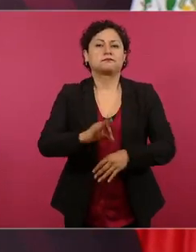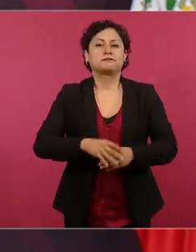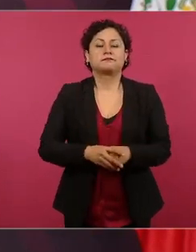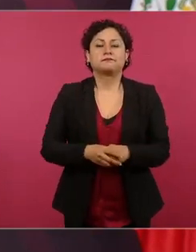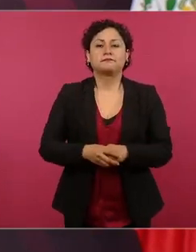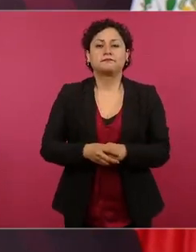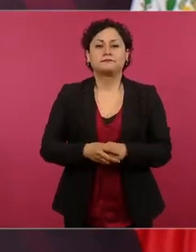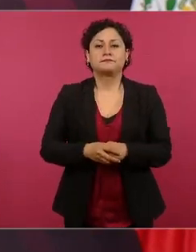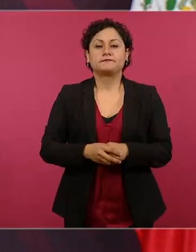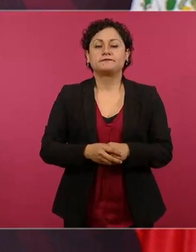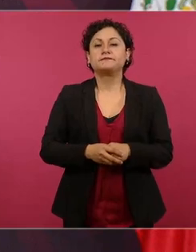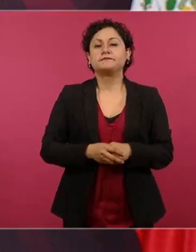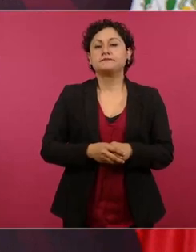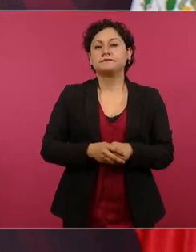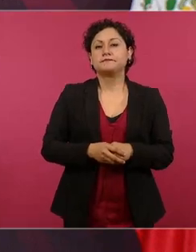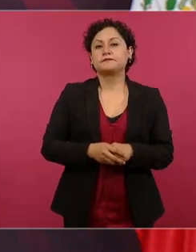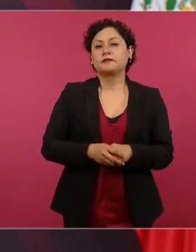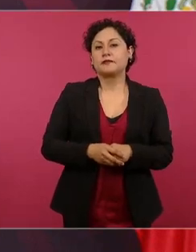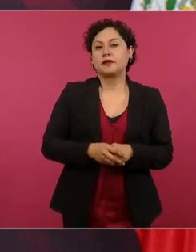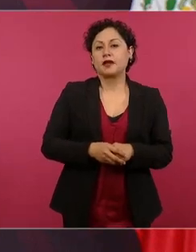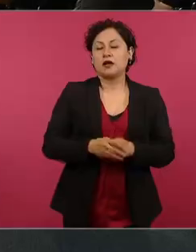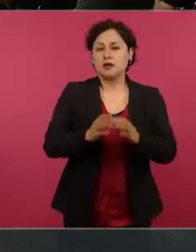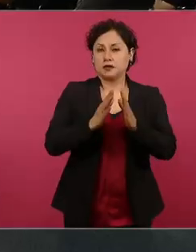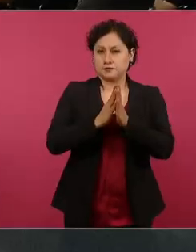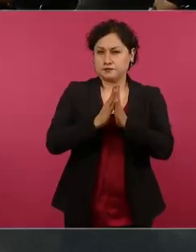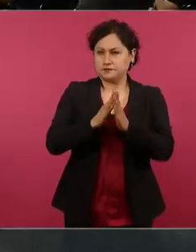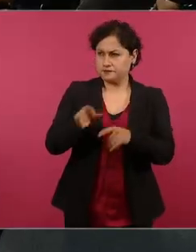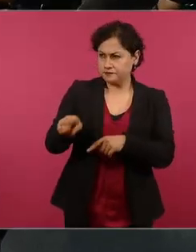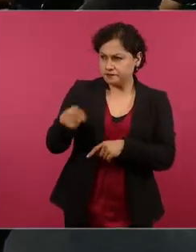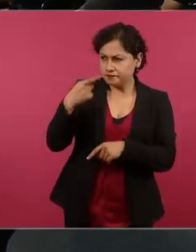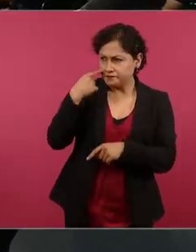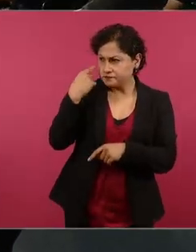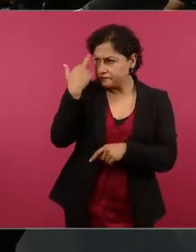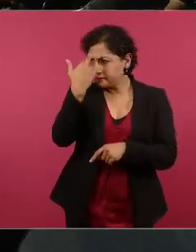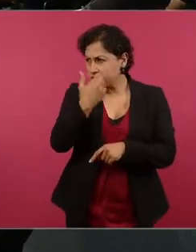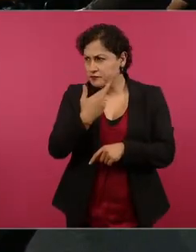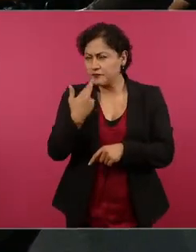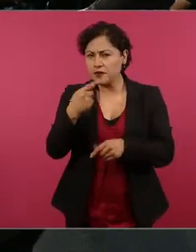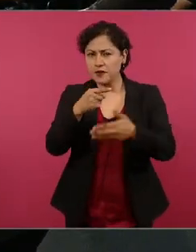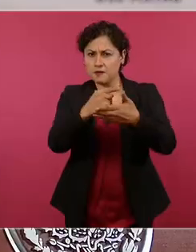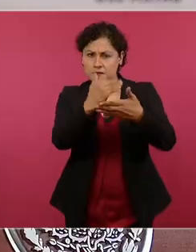Nada más, a ver, checamos si en ese estudio